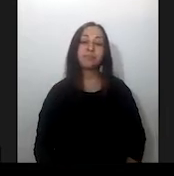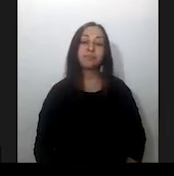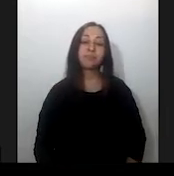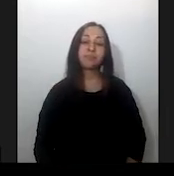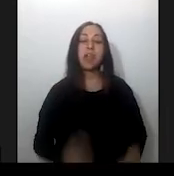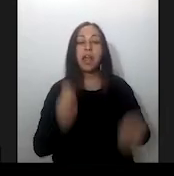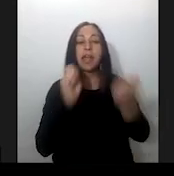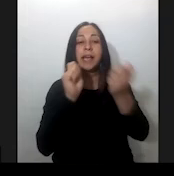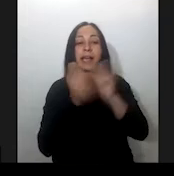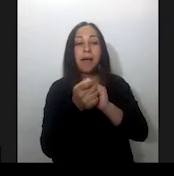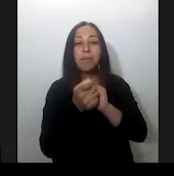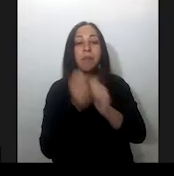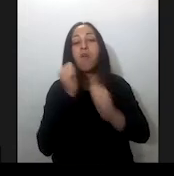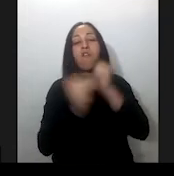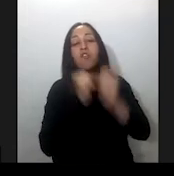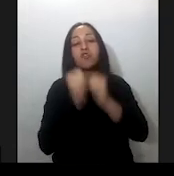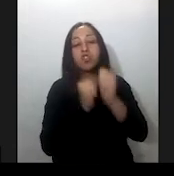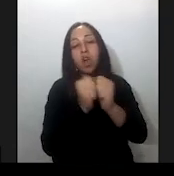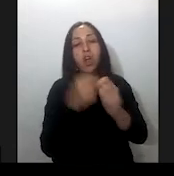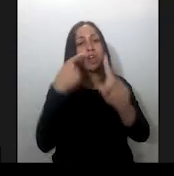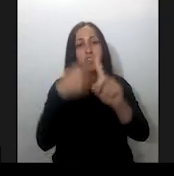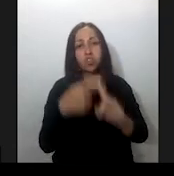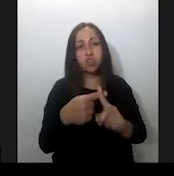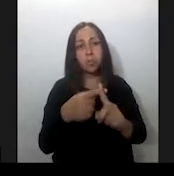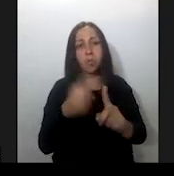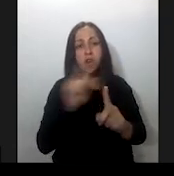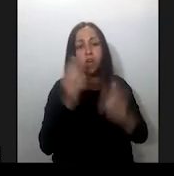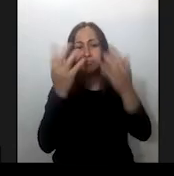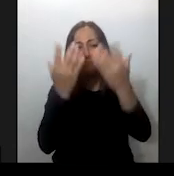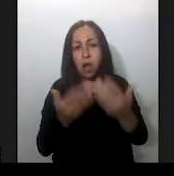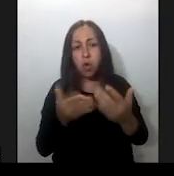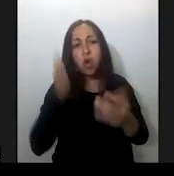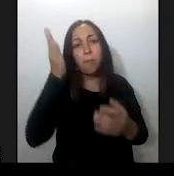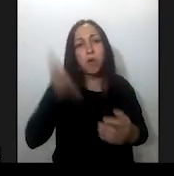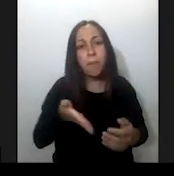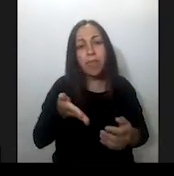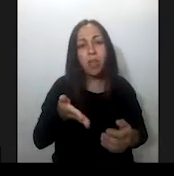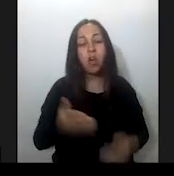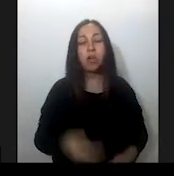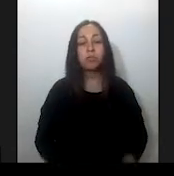Lo que estamos cambiando acá es la función. No estoy sumando, sino que estoy calculando el promedio.